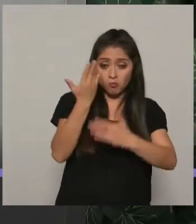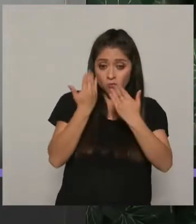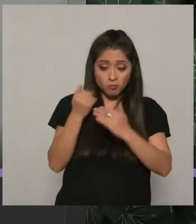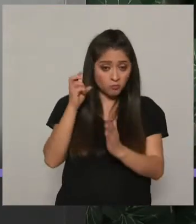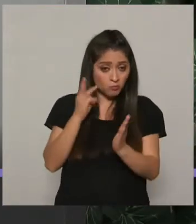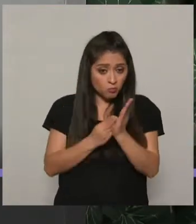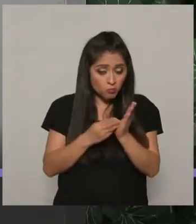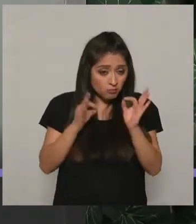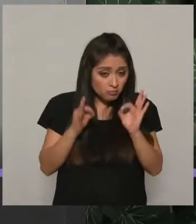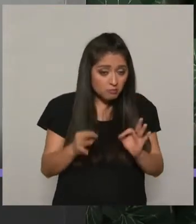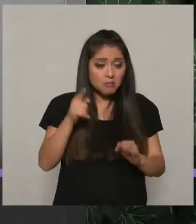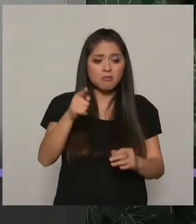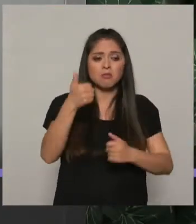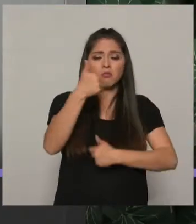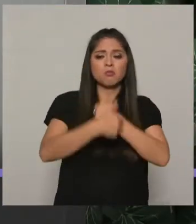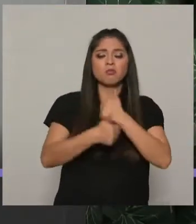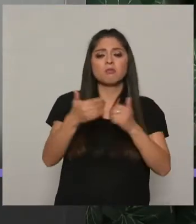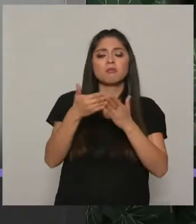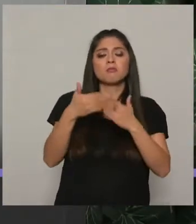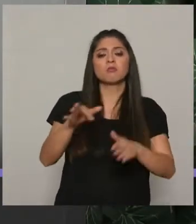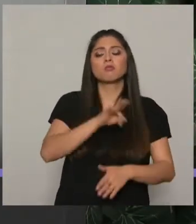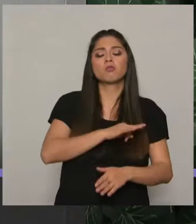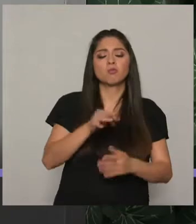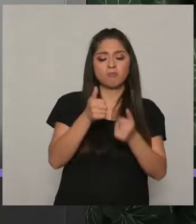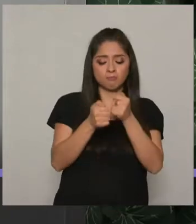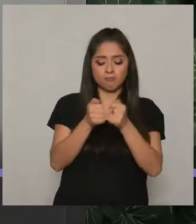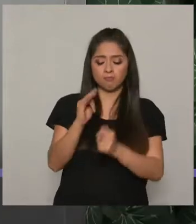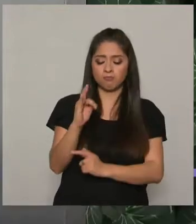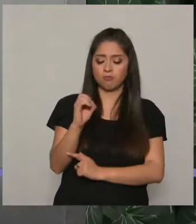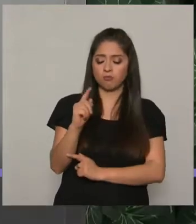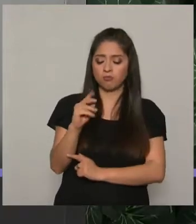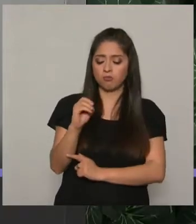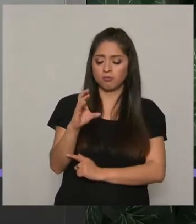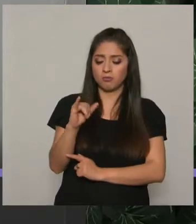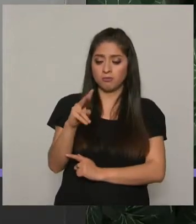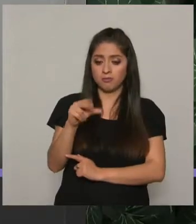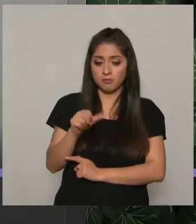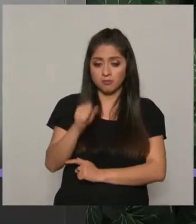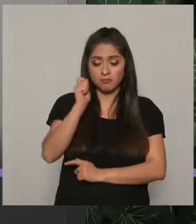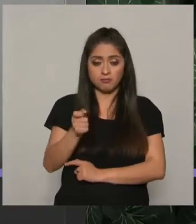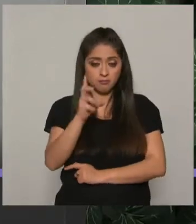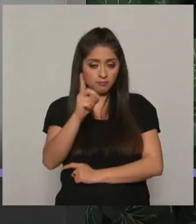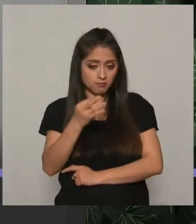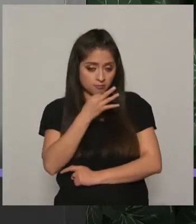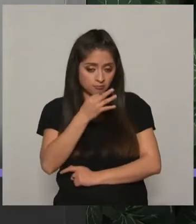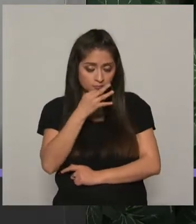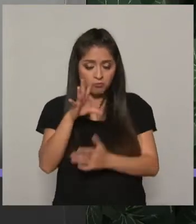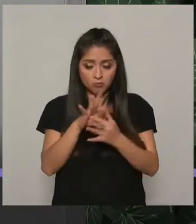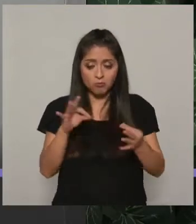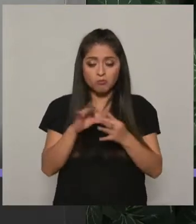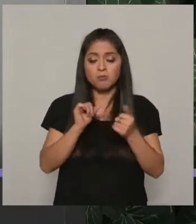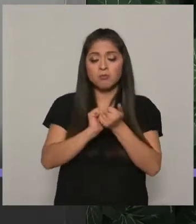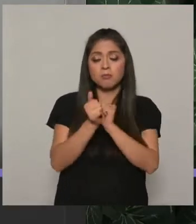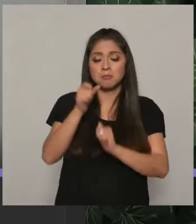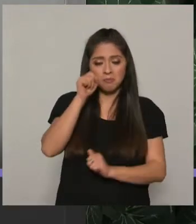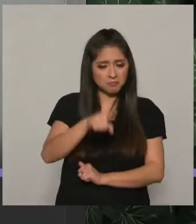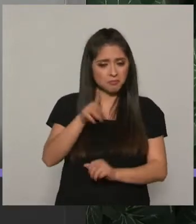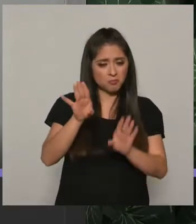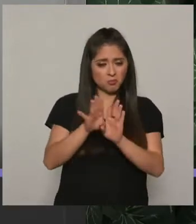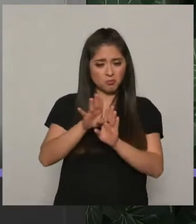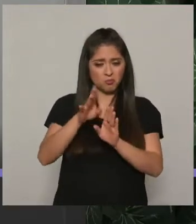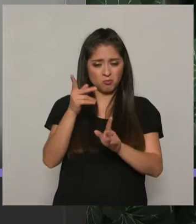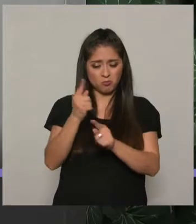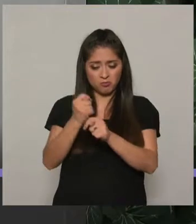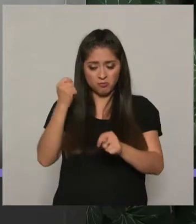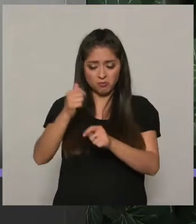curso es completamente abierto, es decir, tú puedes entrar a la página de Fotocívicas, tomar tu curso de 30 minutos y también aprender sobre el reglamento de tránsito,